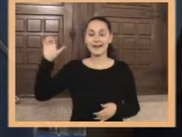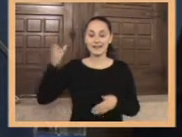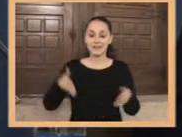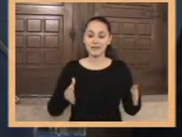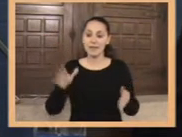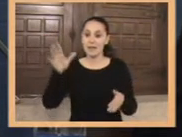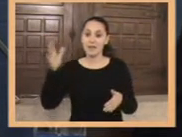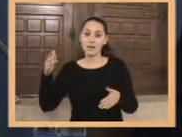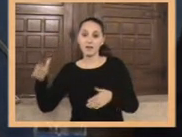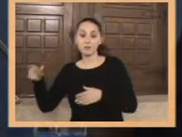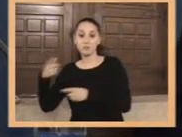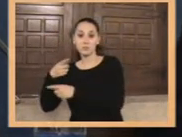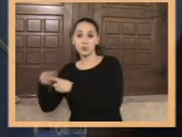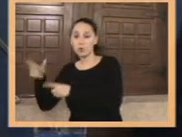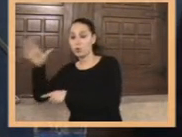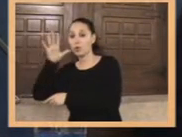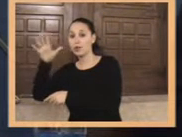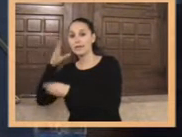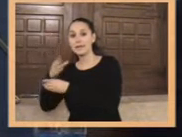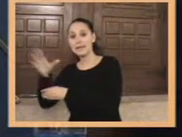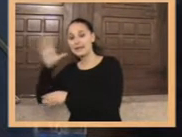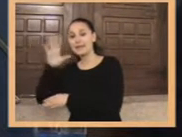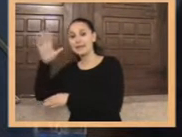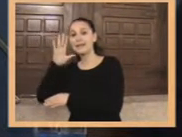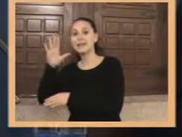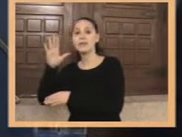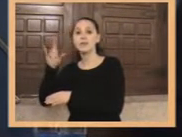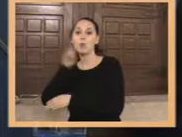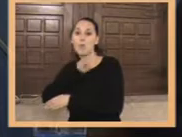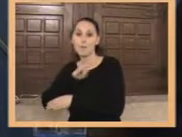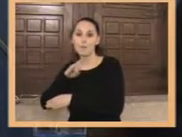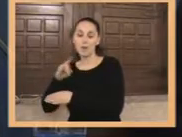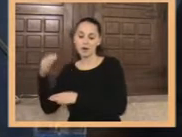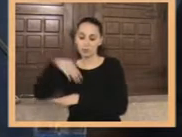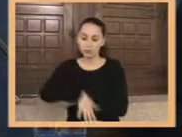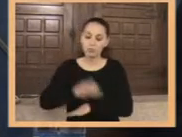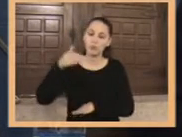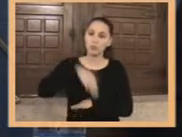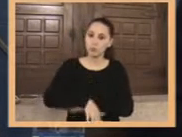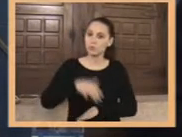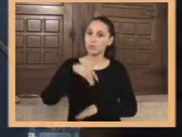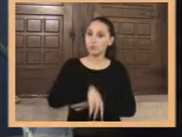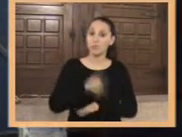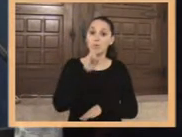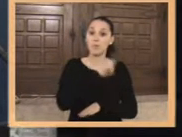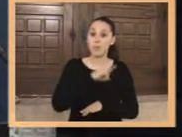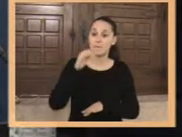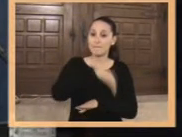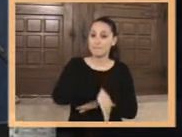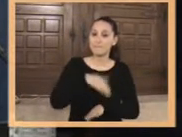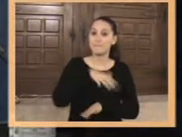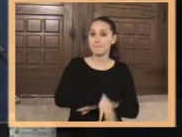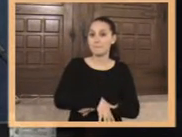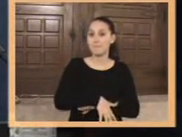que con la unión del conjunto de los pueblos del Valle del Jerte y de esta ciudad, gobernada entonces por el alcalde José Luis Díaz, pues a través